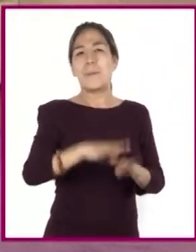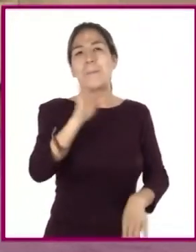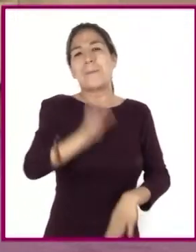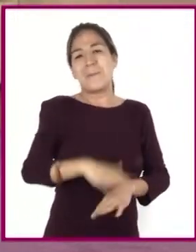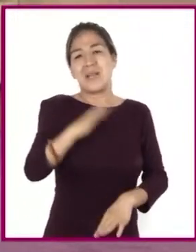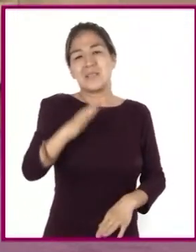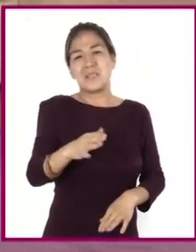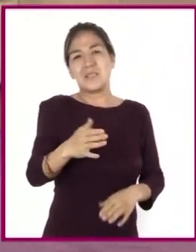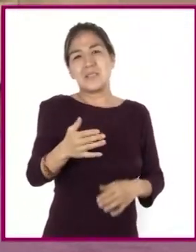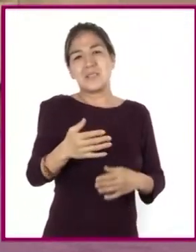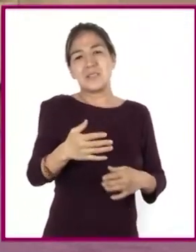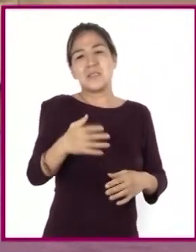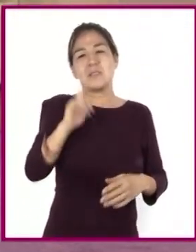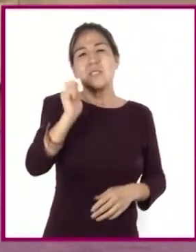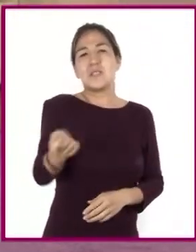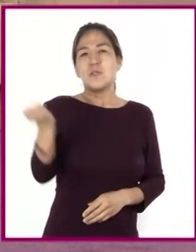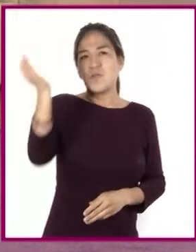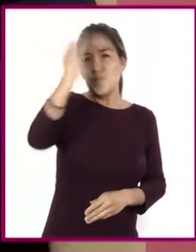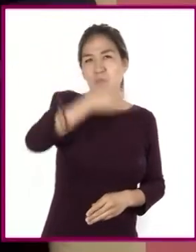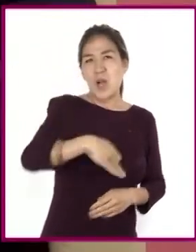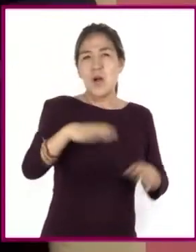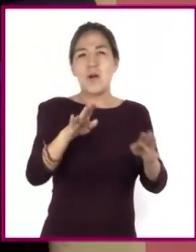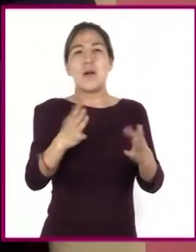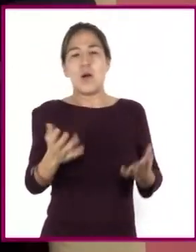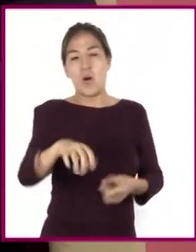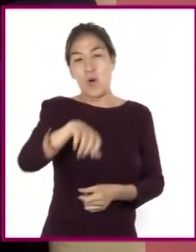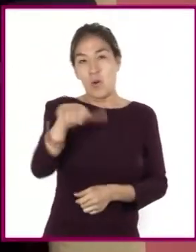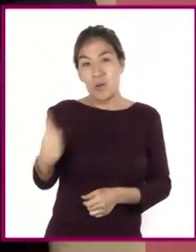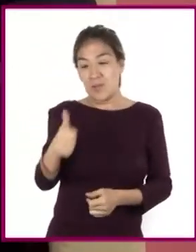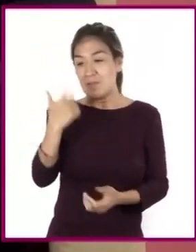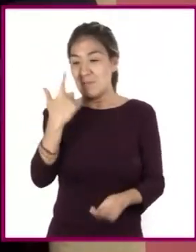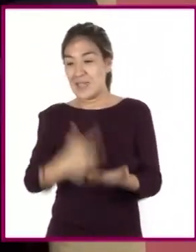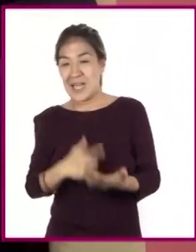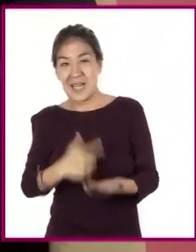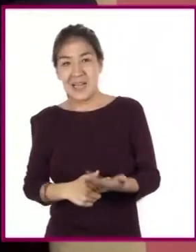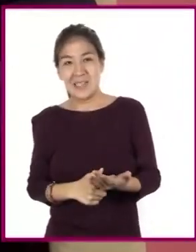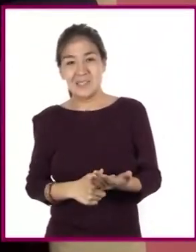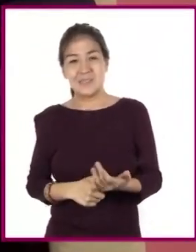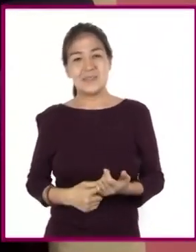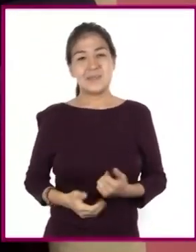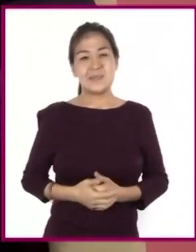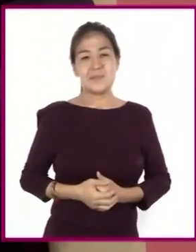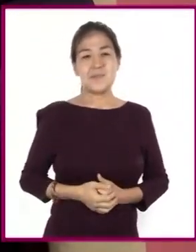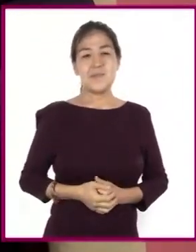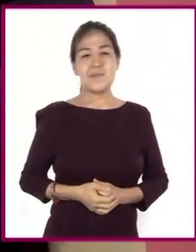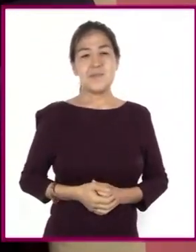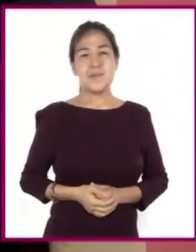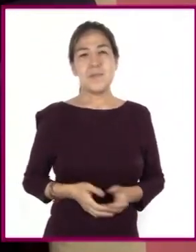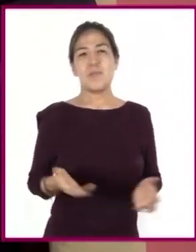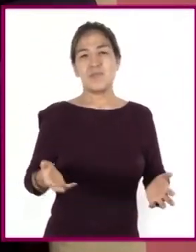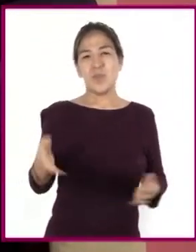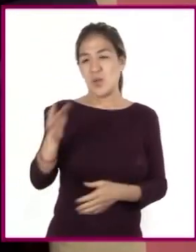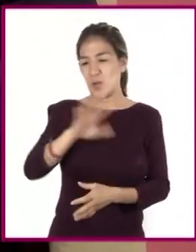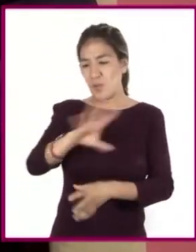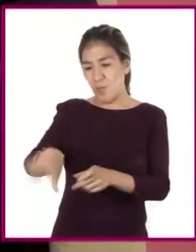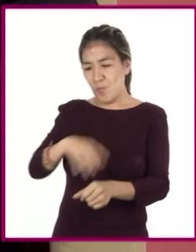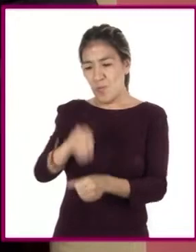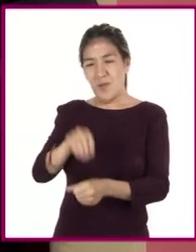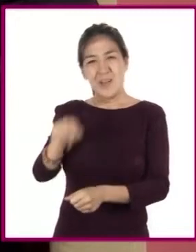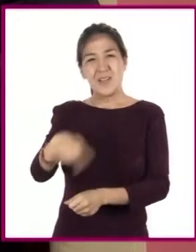más sólido. En cambio, los ácidos grasos que tienen, o todos los alimentos que tienen